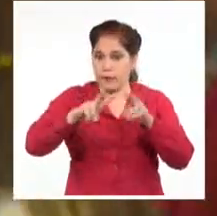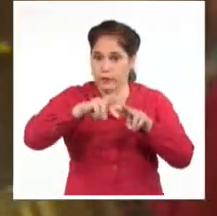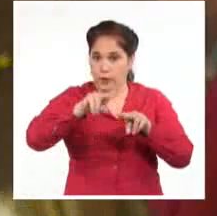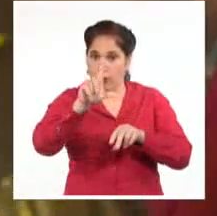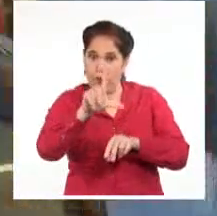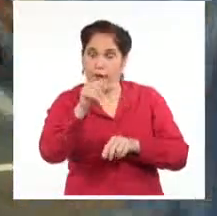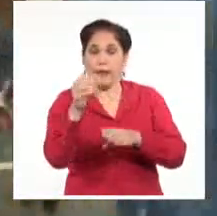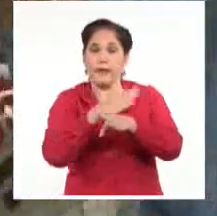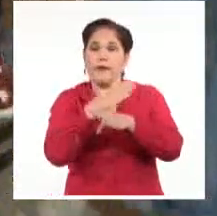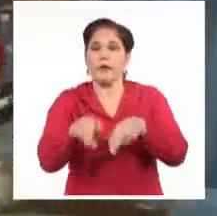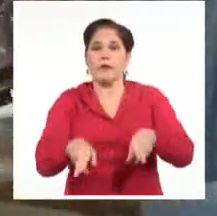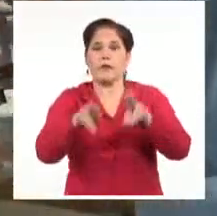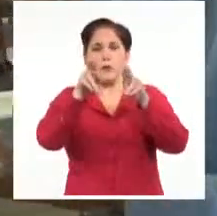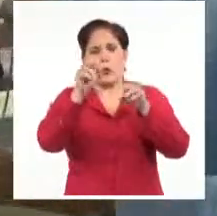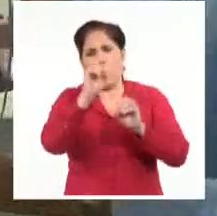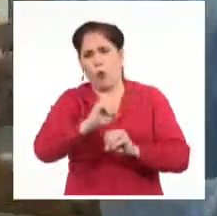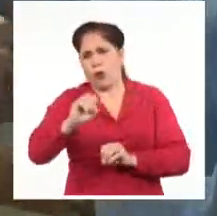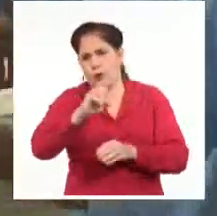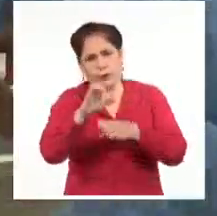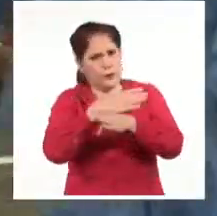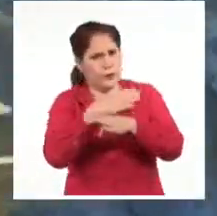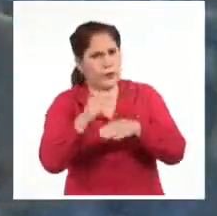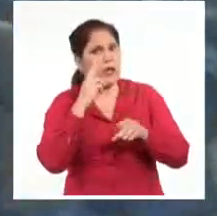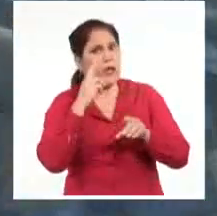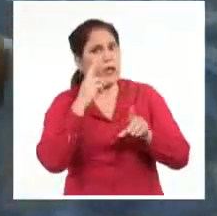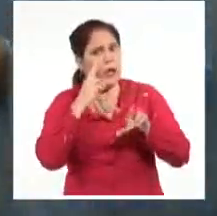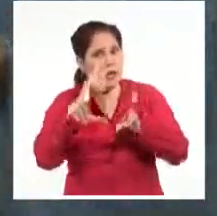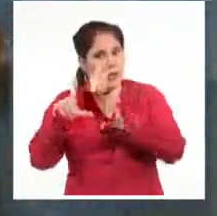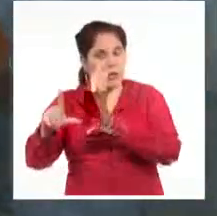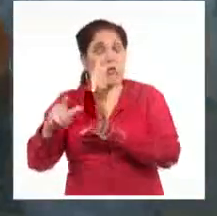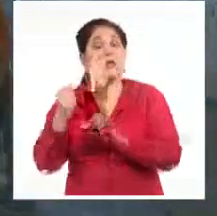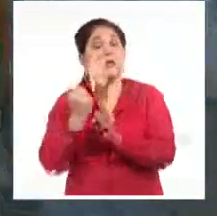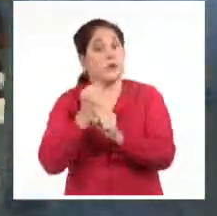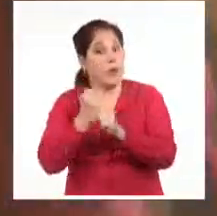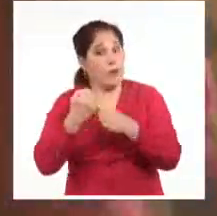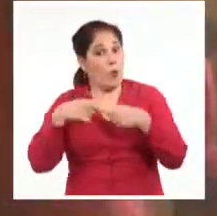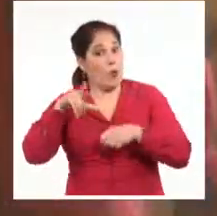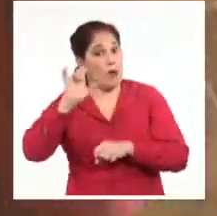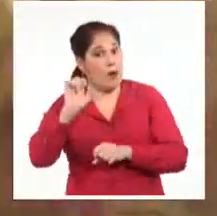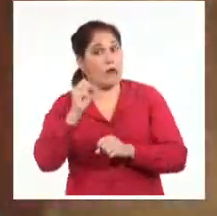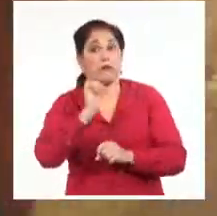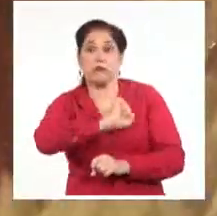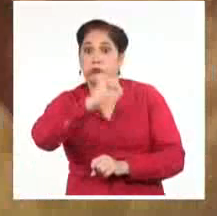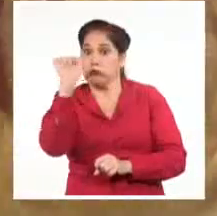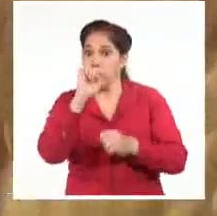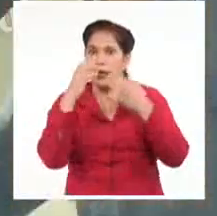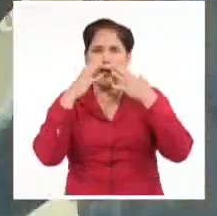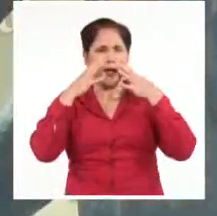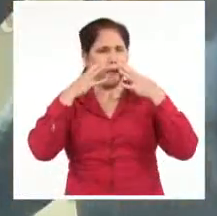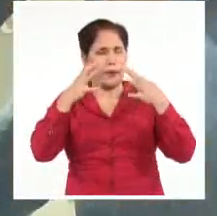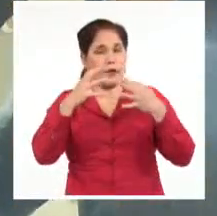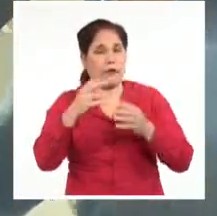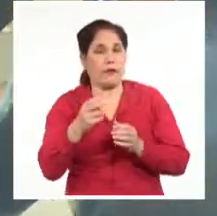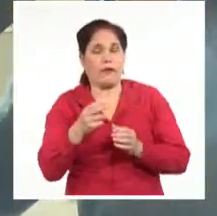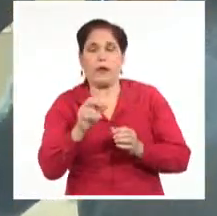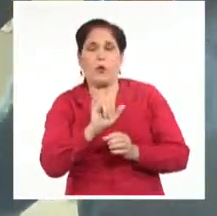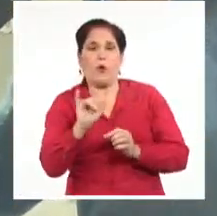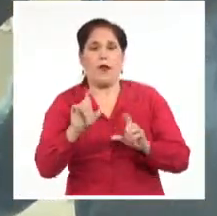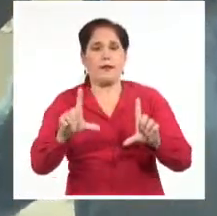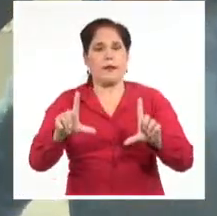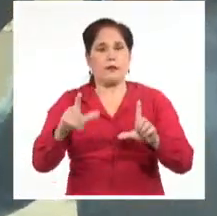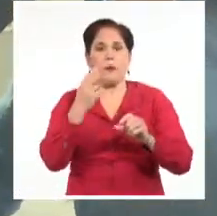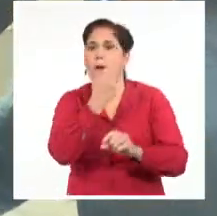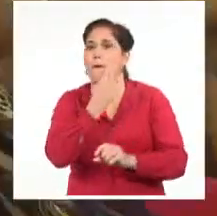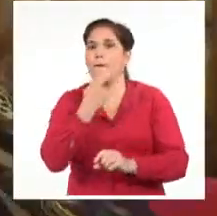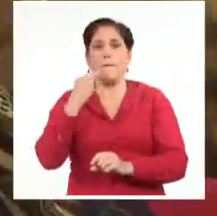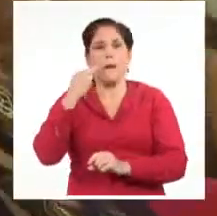varias instituciones y organismos reconocieron la labor de la UNIAC en la provincia, merecedora de la condición de Centro Martiano